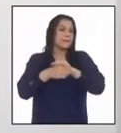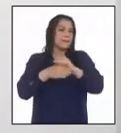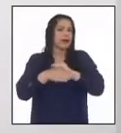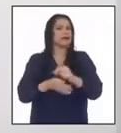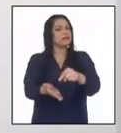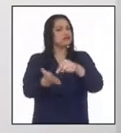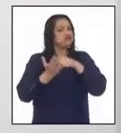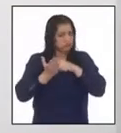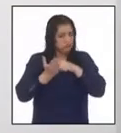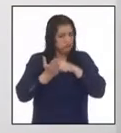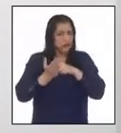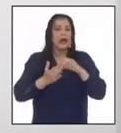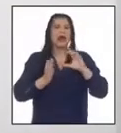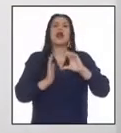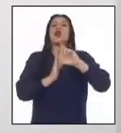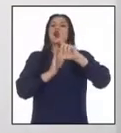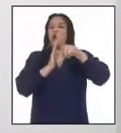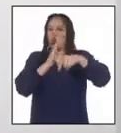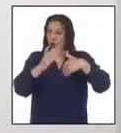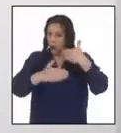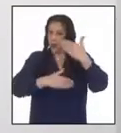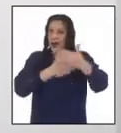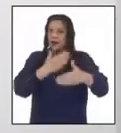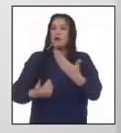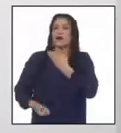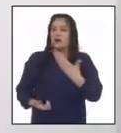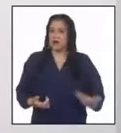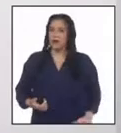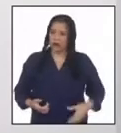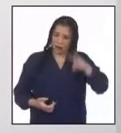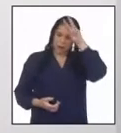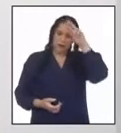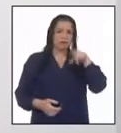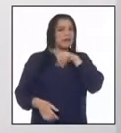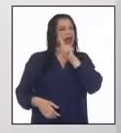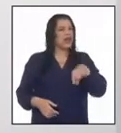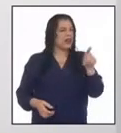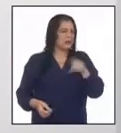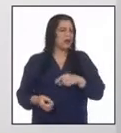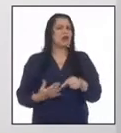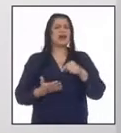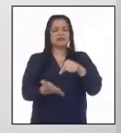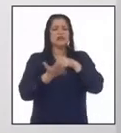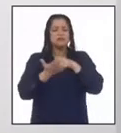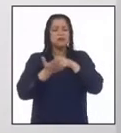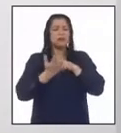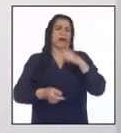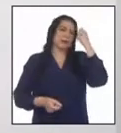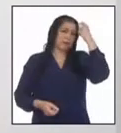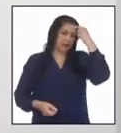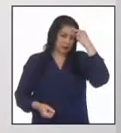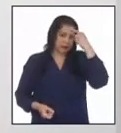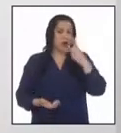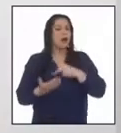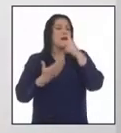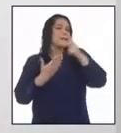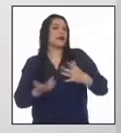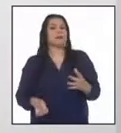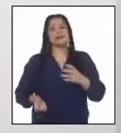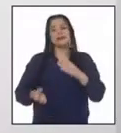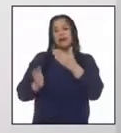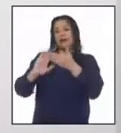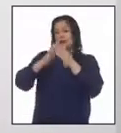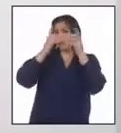manera obligatoria. Posteriormente, el Estado peruano eliminó las prácticas de imposición de políticas y programas a la